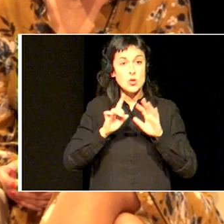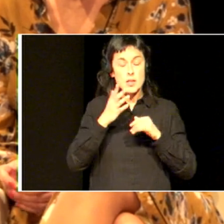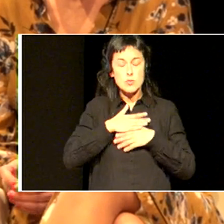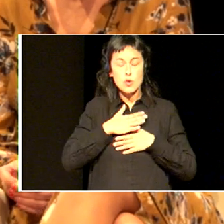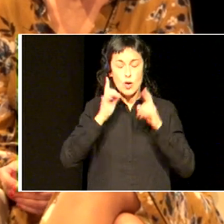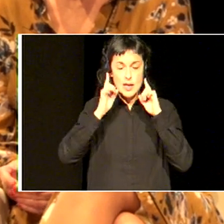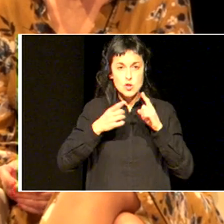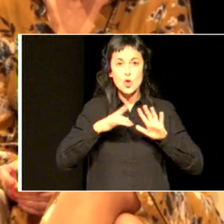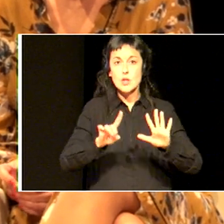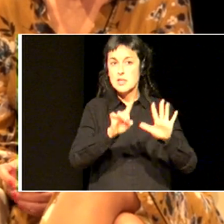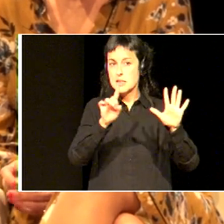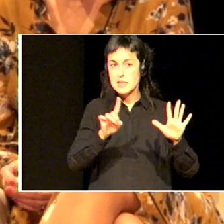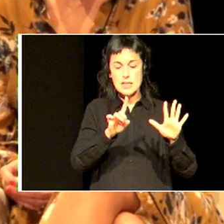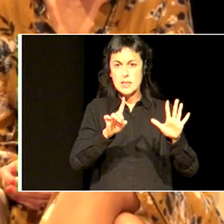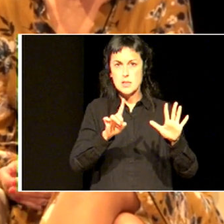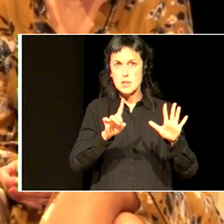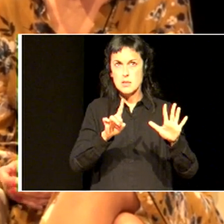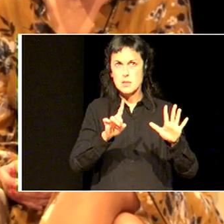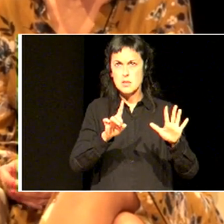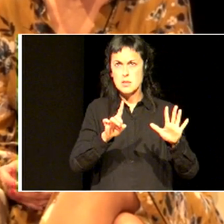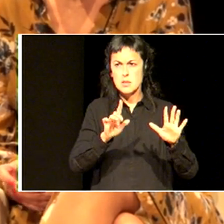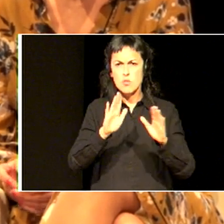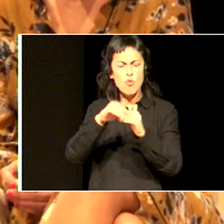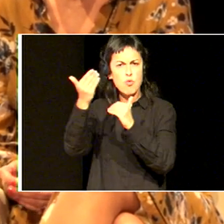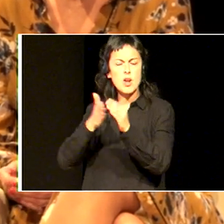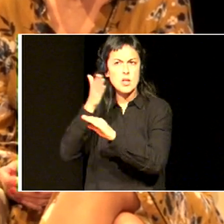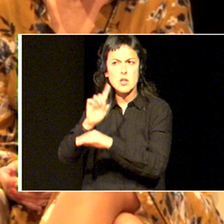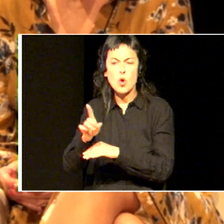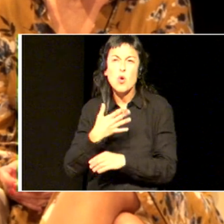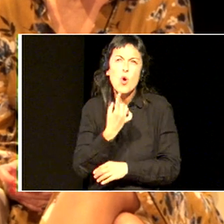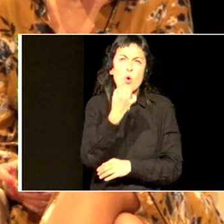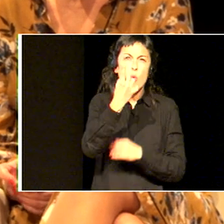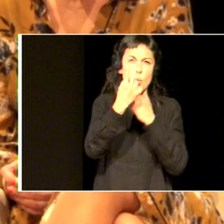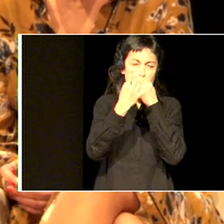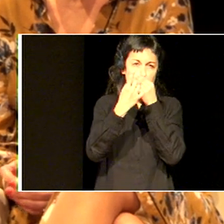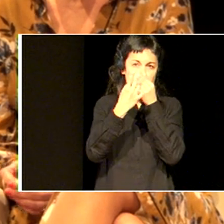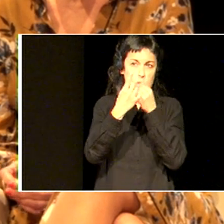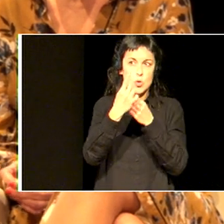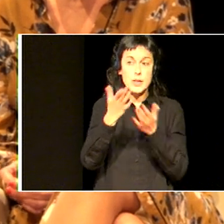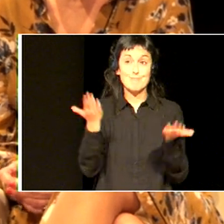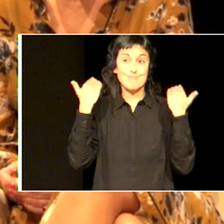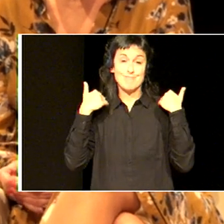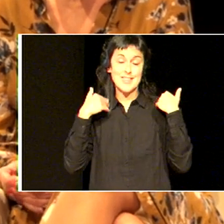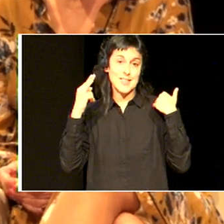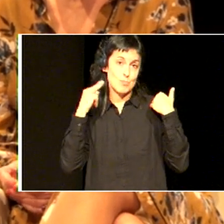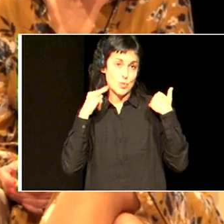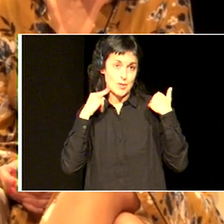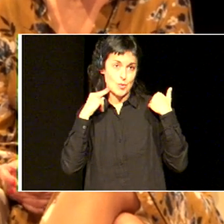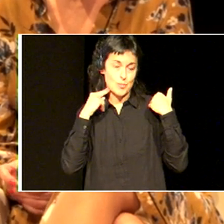zerbitzu batetara, bat ere ez da joan, bueno, bat izan gendun, diputazio edo aldundiko eskueta zegoela, eta hori, lortu zen,